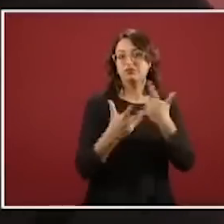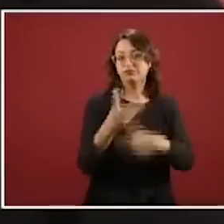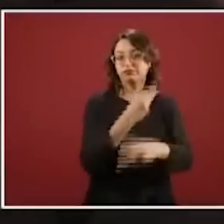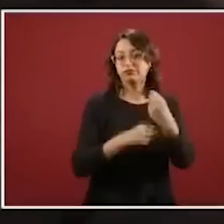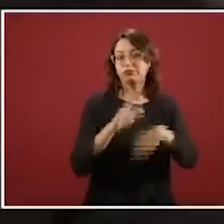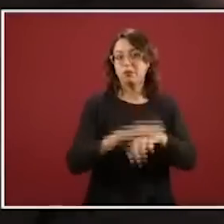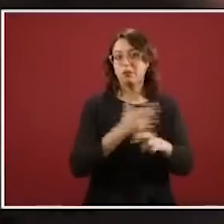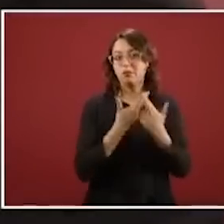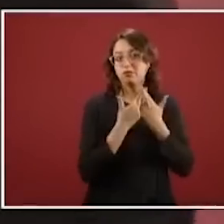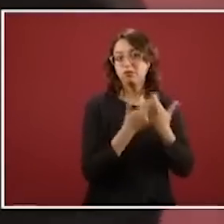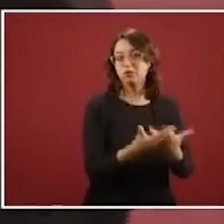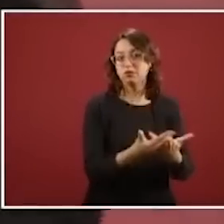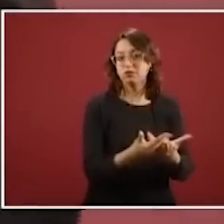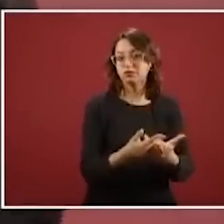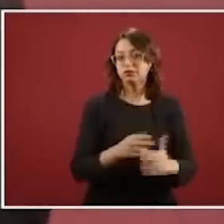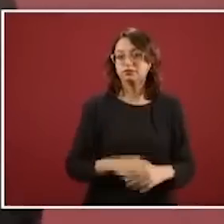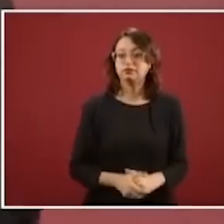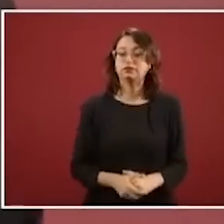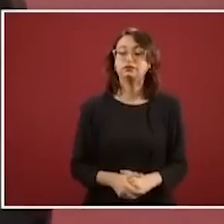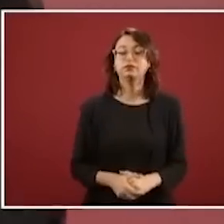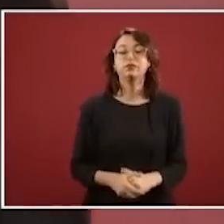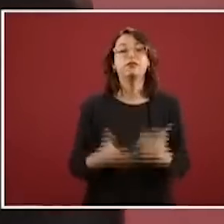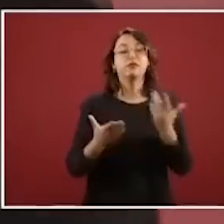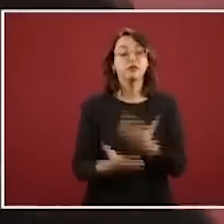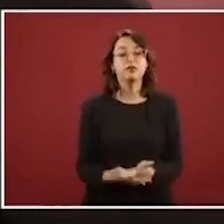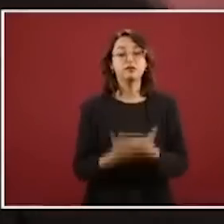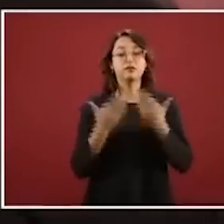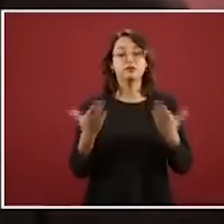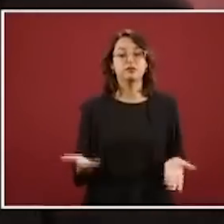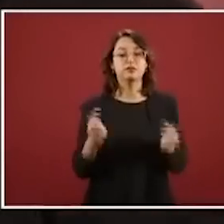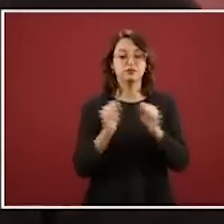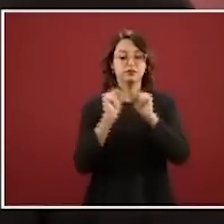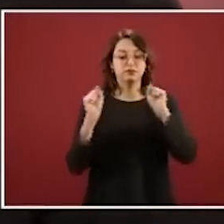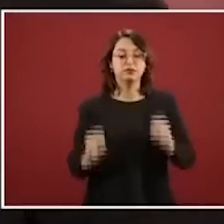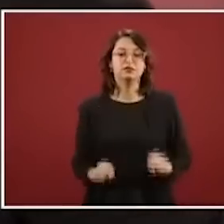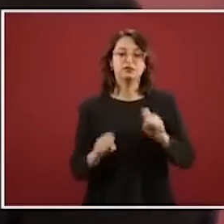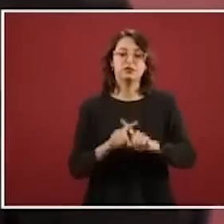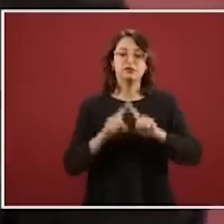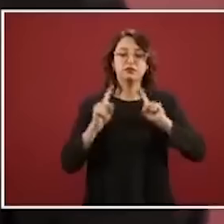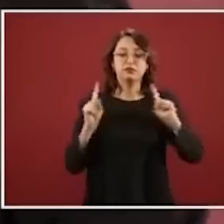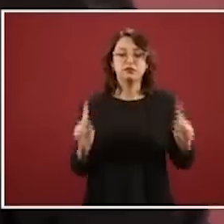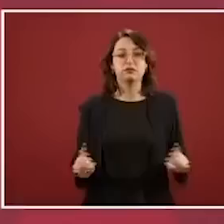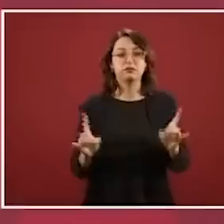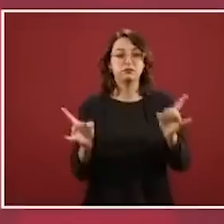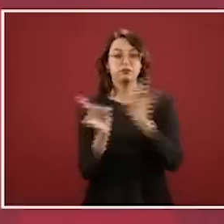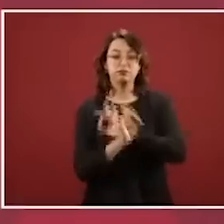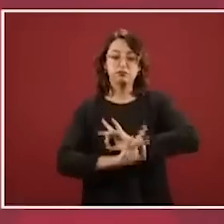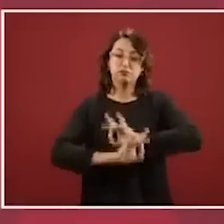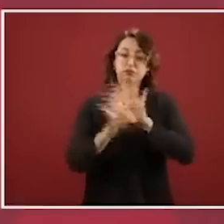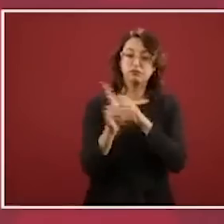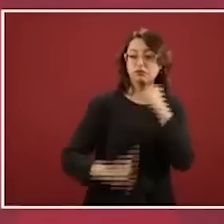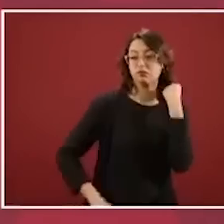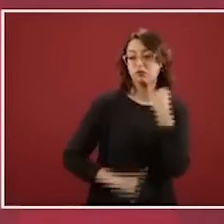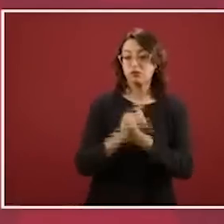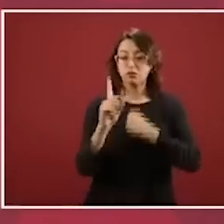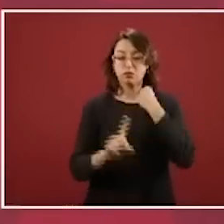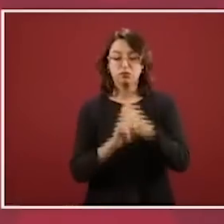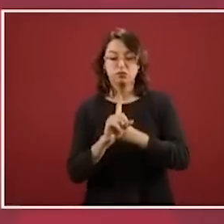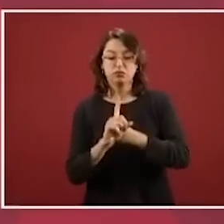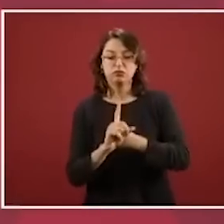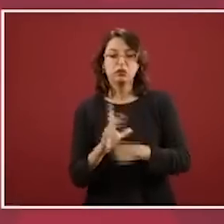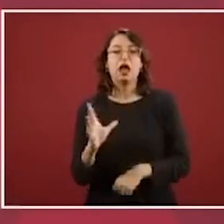Ahora vamos a pasar a un sistema nuevo en donde todas las controversias se van a ir a paneles. Por lo